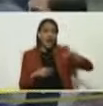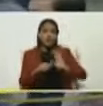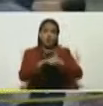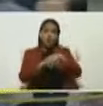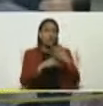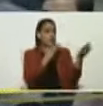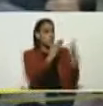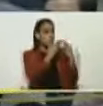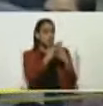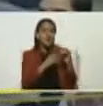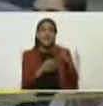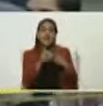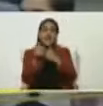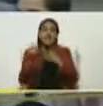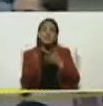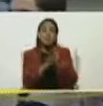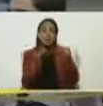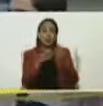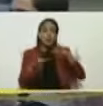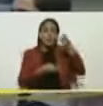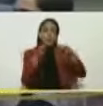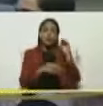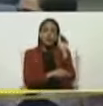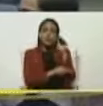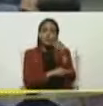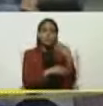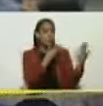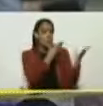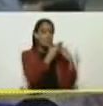Futuro, me hizo llegar...